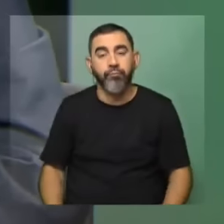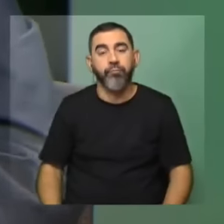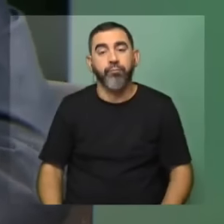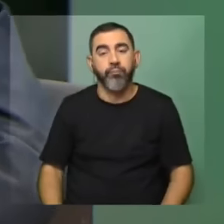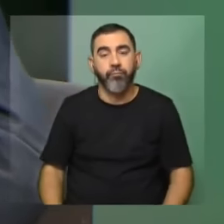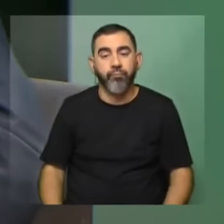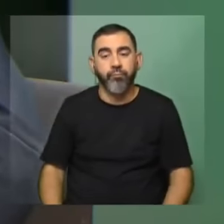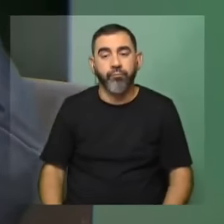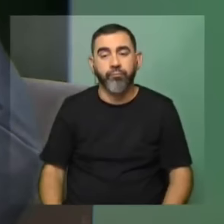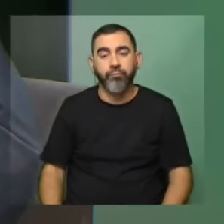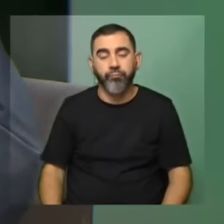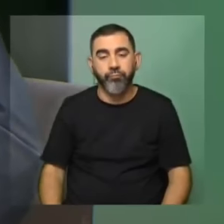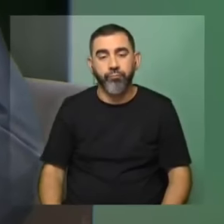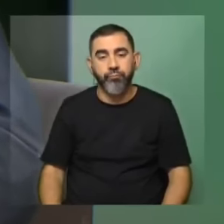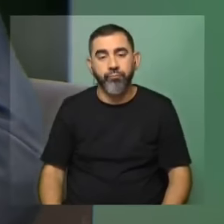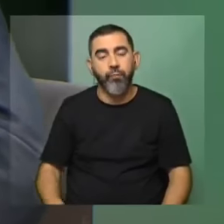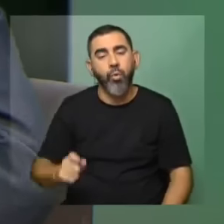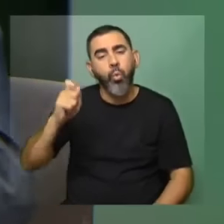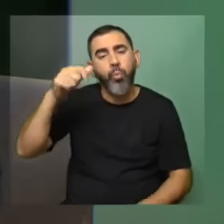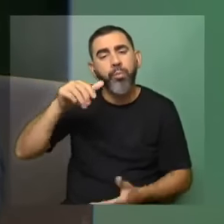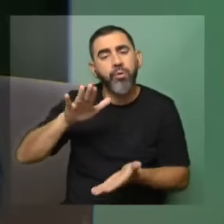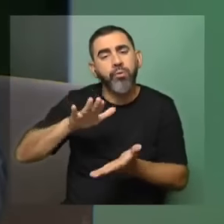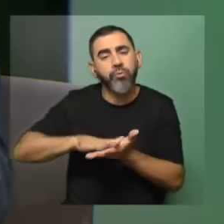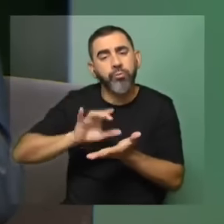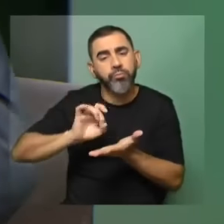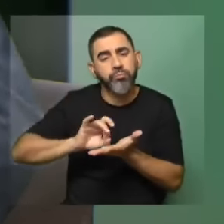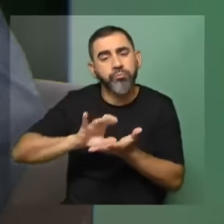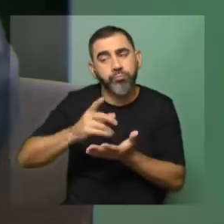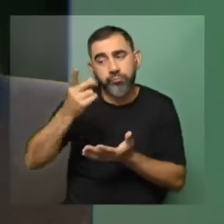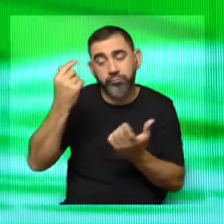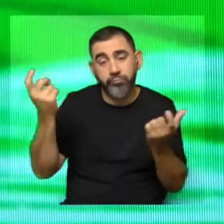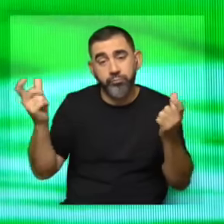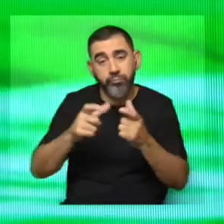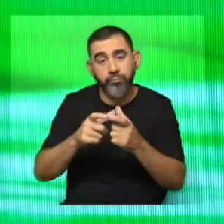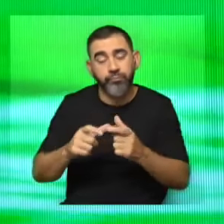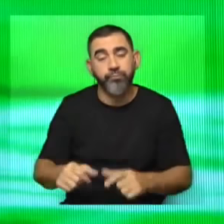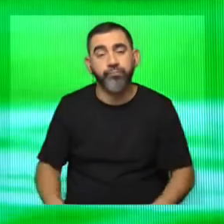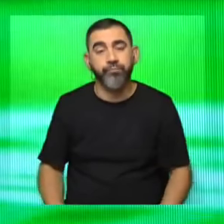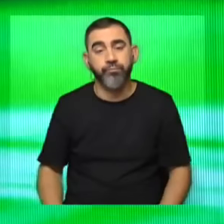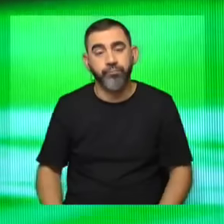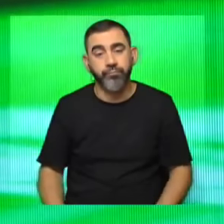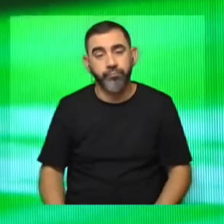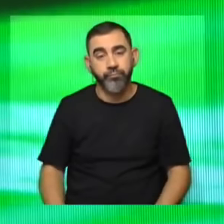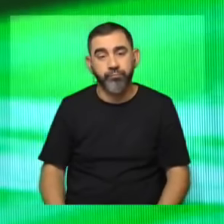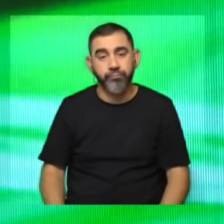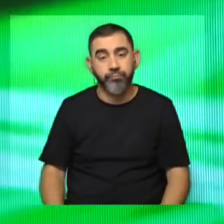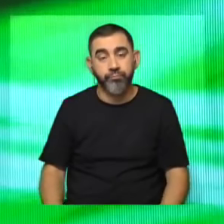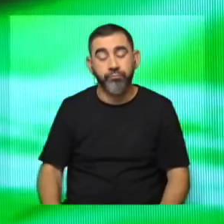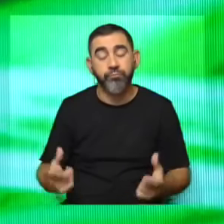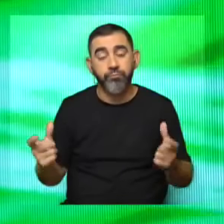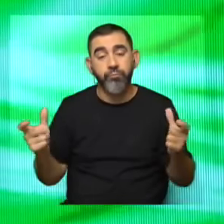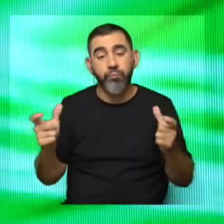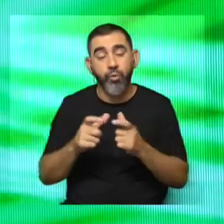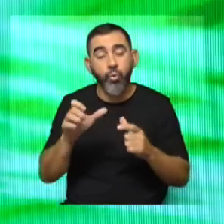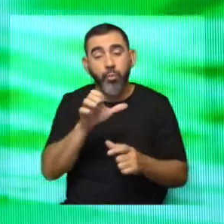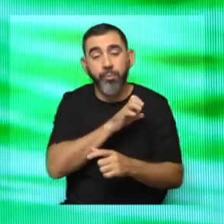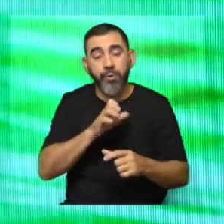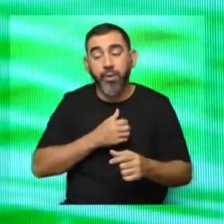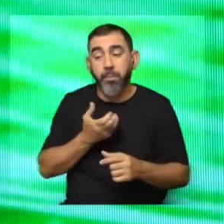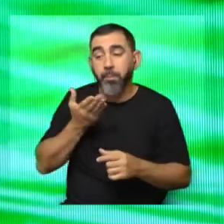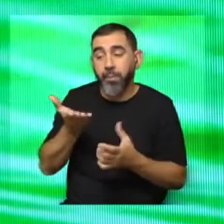eh Qué valoraciones hacen a propósito de este este encuentro de ayer Bueno nosotros habíamos en por decisión del comité ejecutivo solicitado una